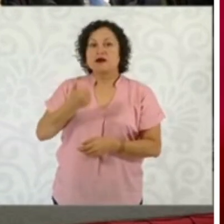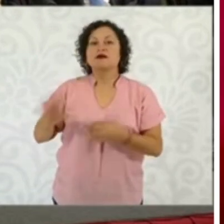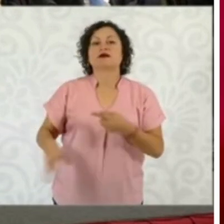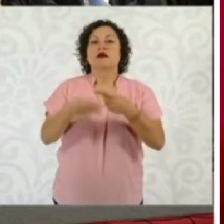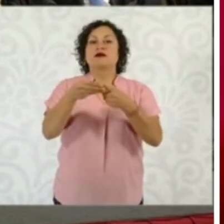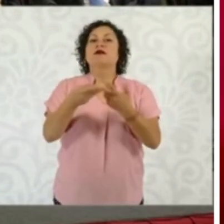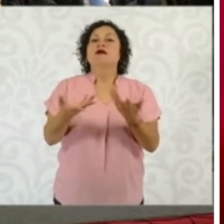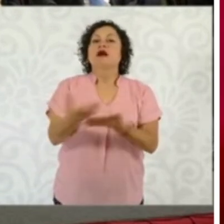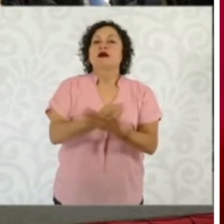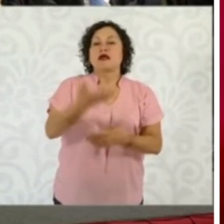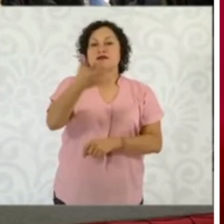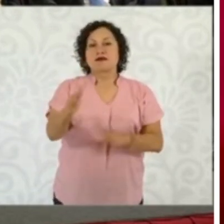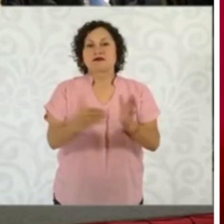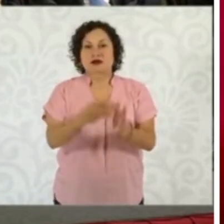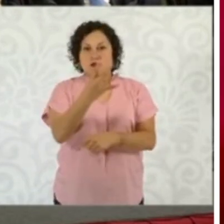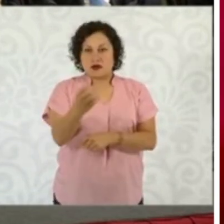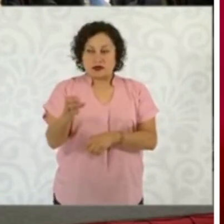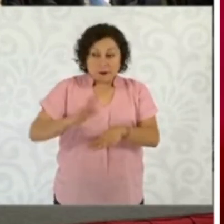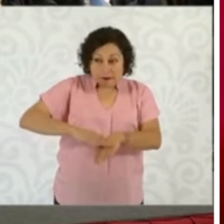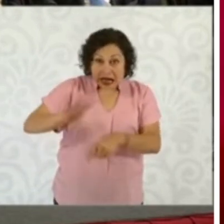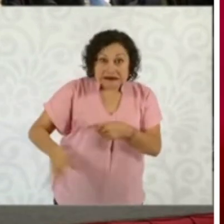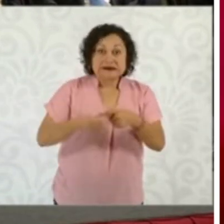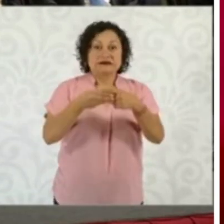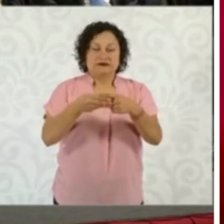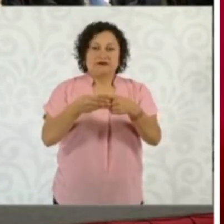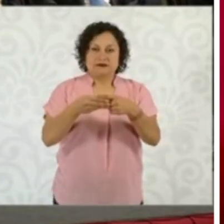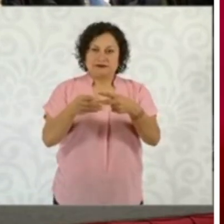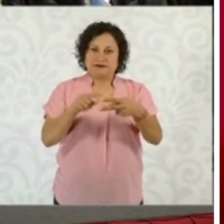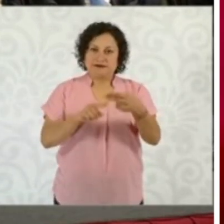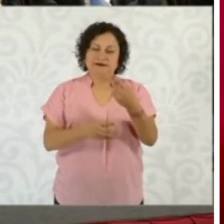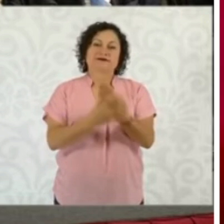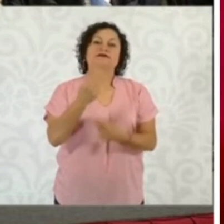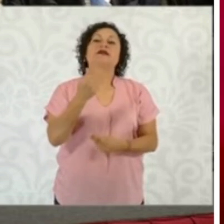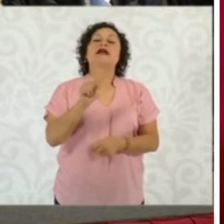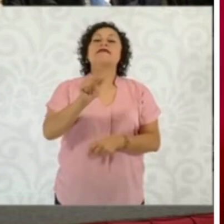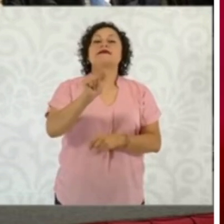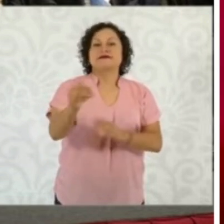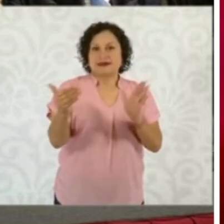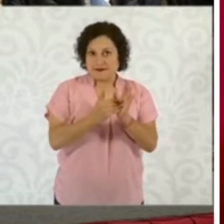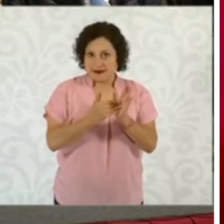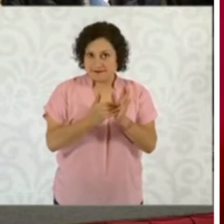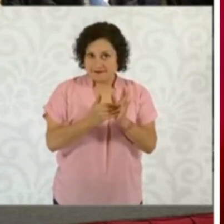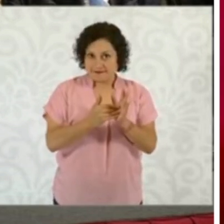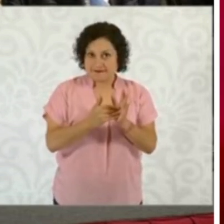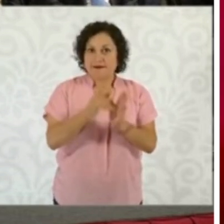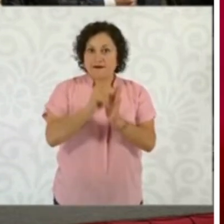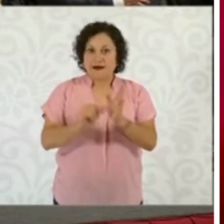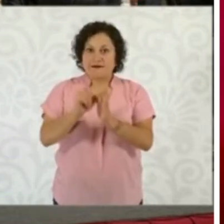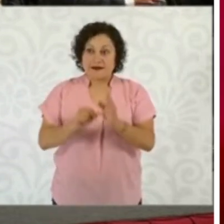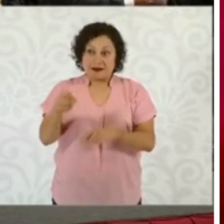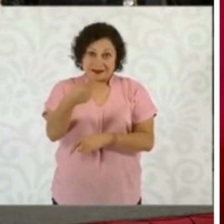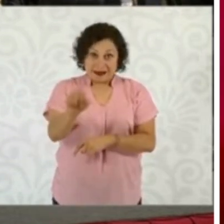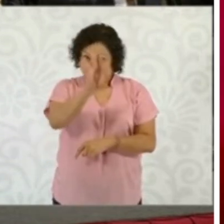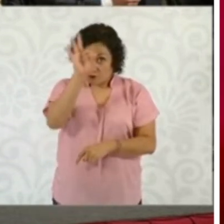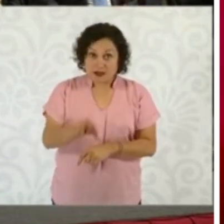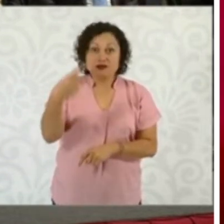ganaba. Los 10,400 más los 6,000, entonces llega a los 16. 17,000. 17,000, sí. El 100% de su último salario. Es un